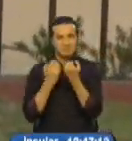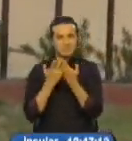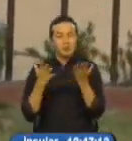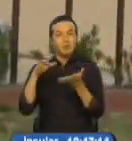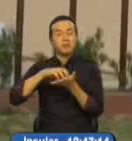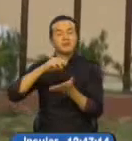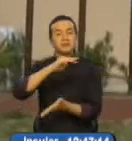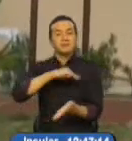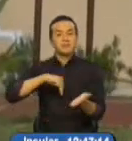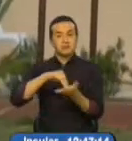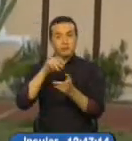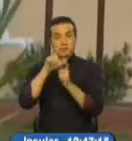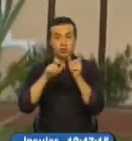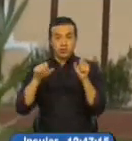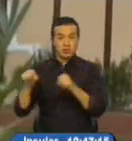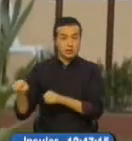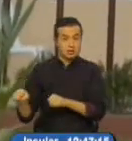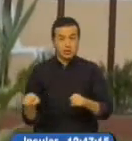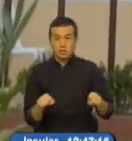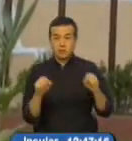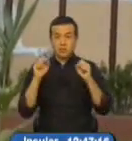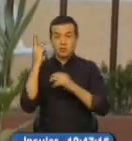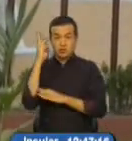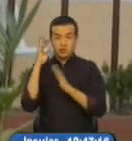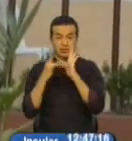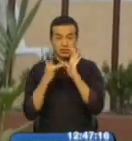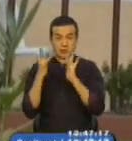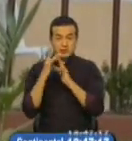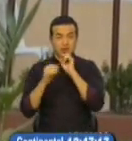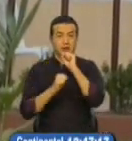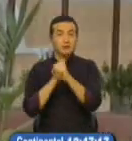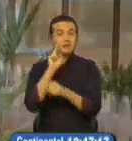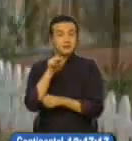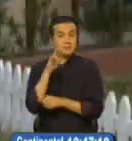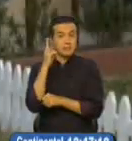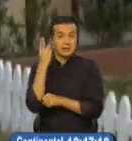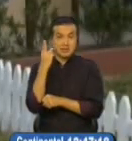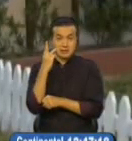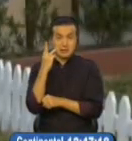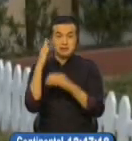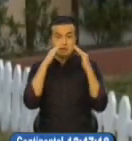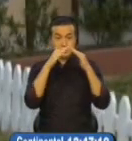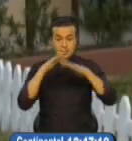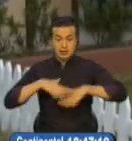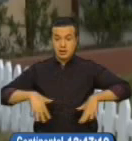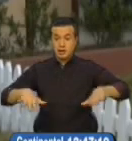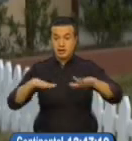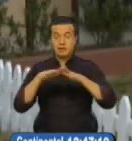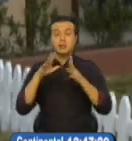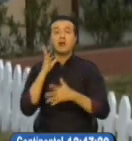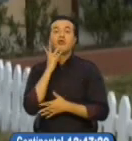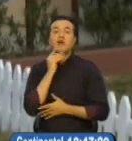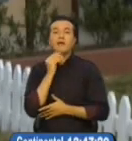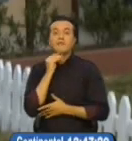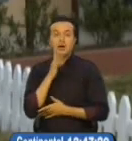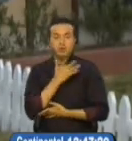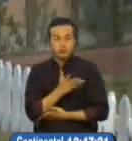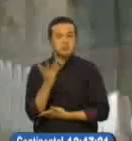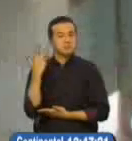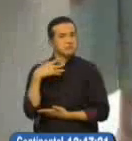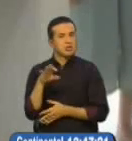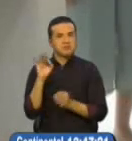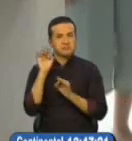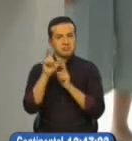fueron afectados por el terremoto del 16 de abril del año 2016. Las casas ubicadas en las parroquias Eloy Alfaro están adecuadas